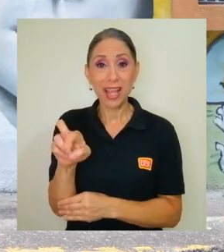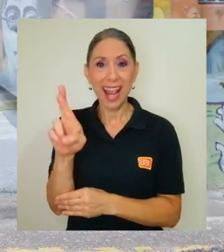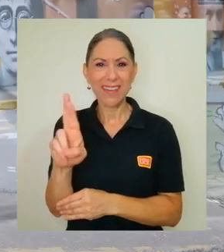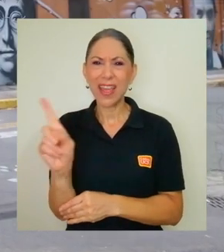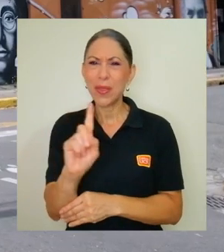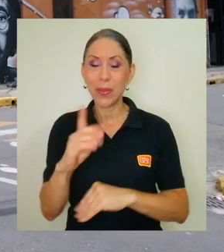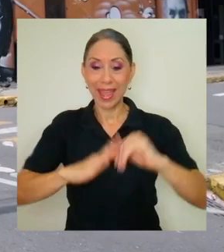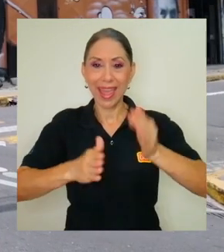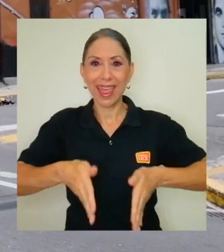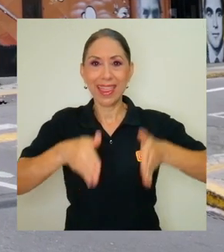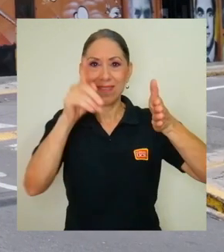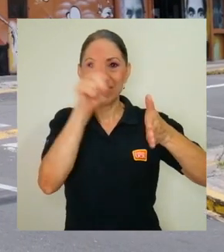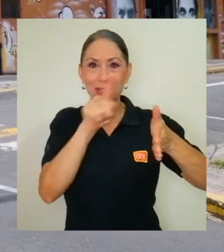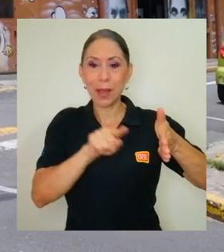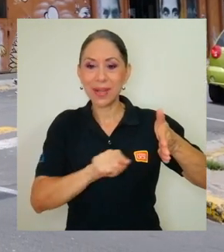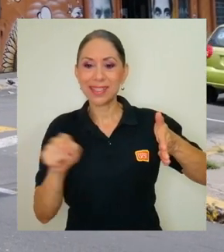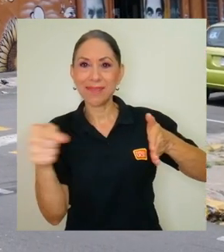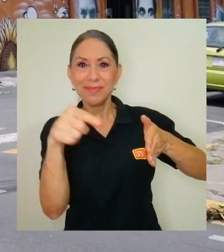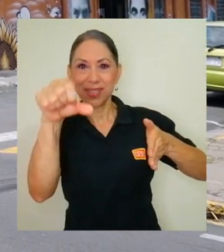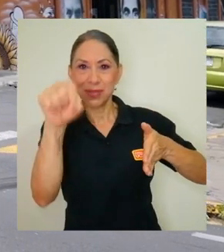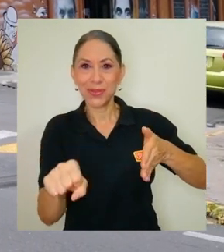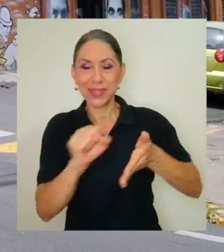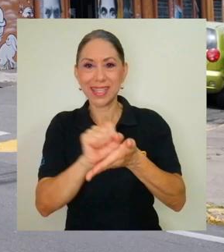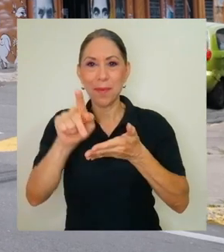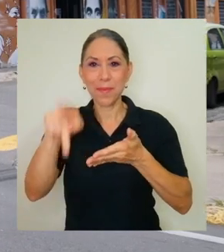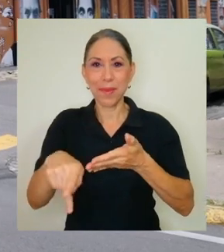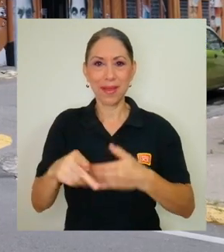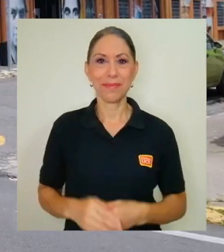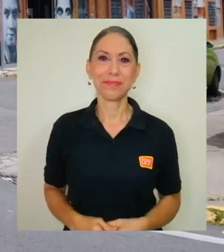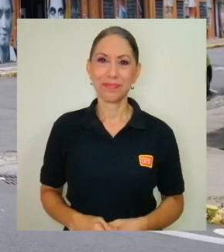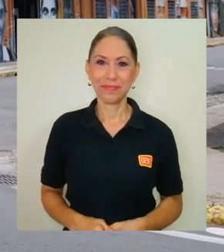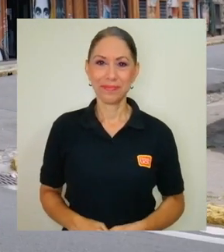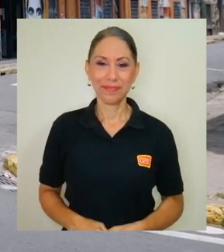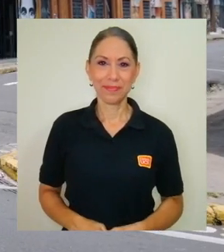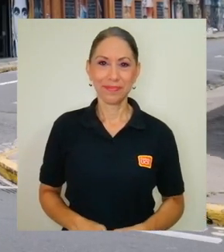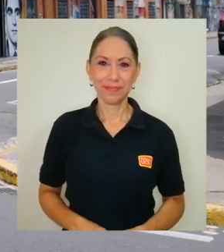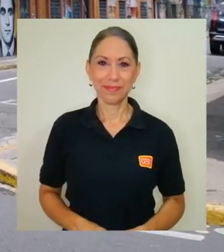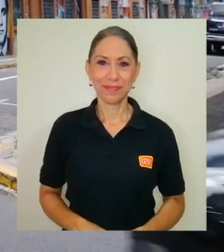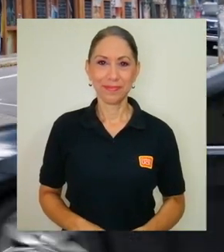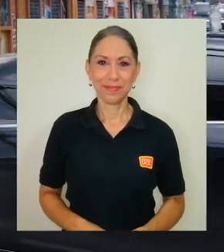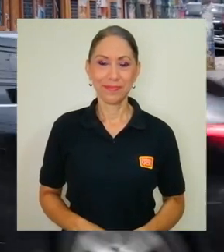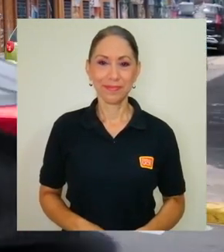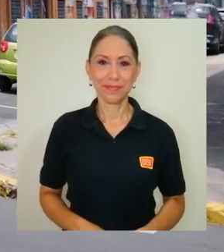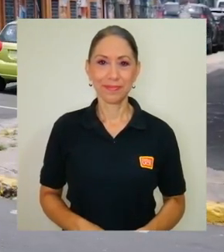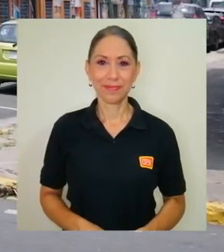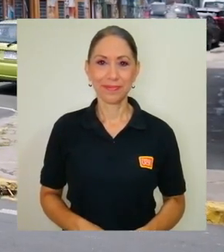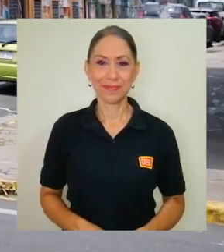UCR, ubicada al costado sur del edificio Saprissa en San Pedro de Montes de Oca.